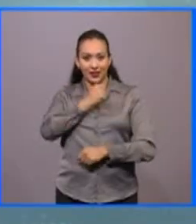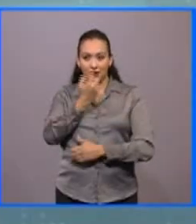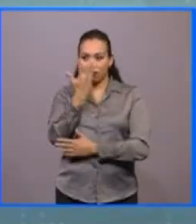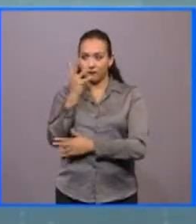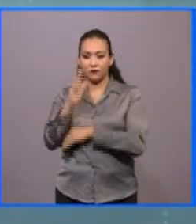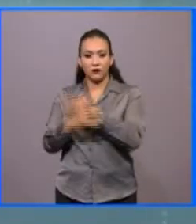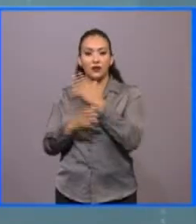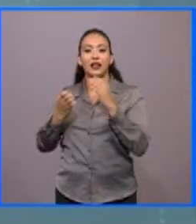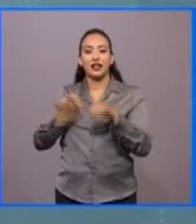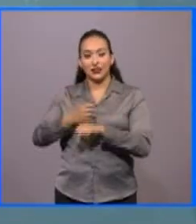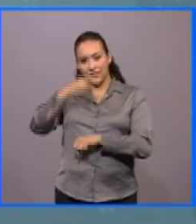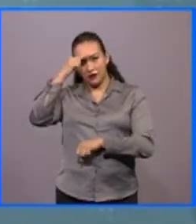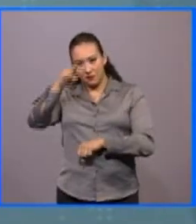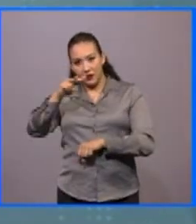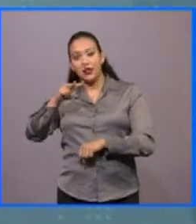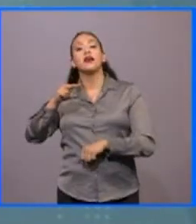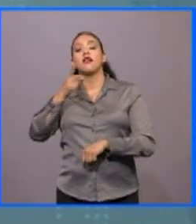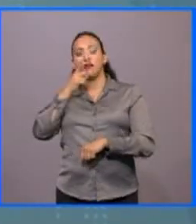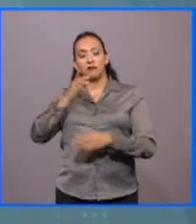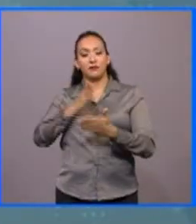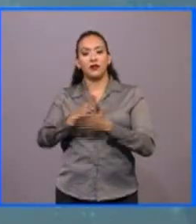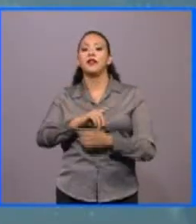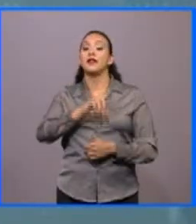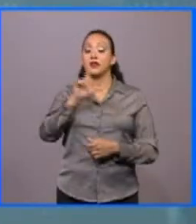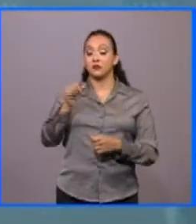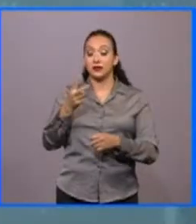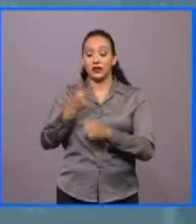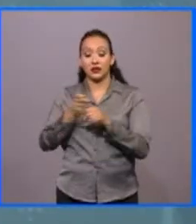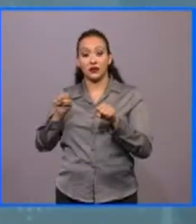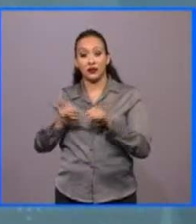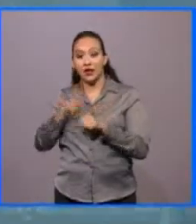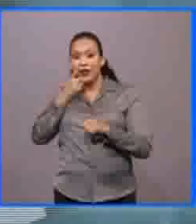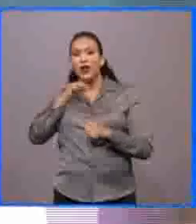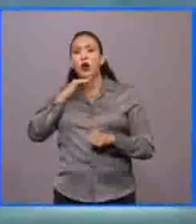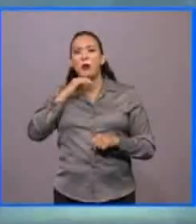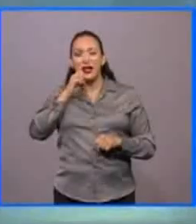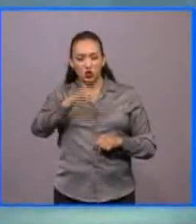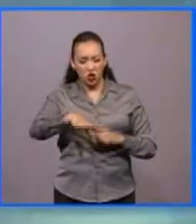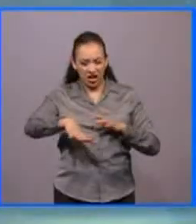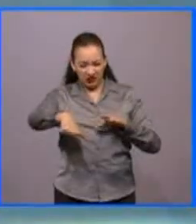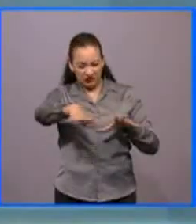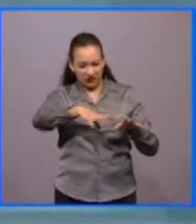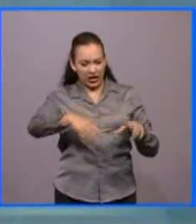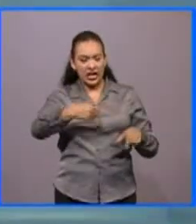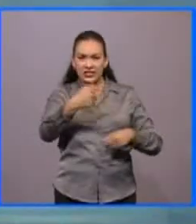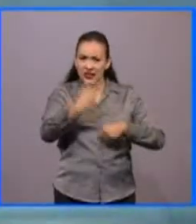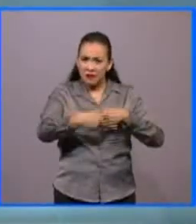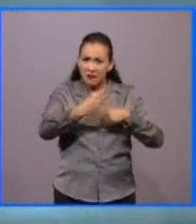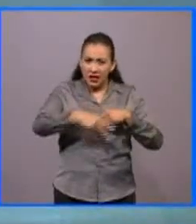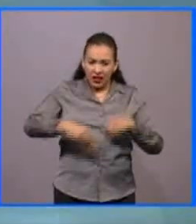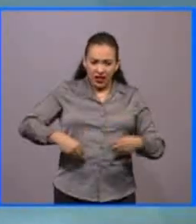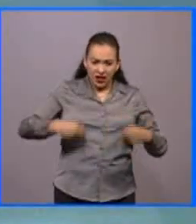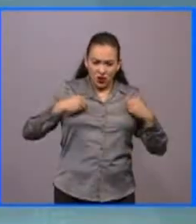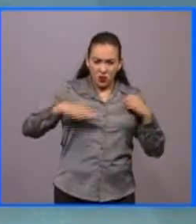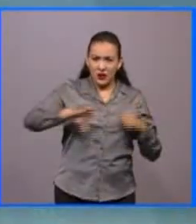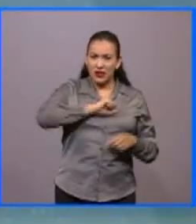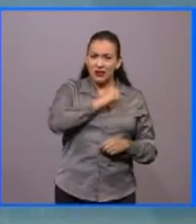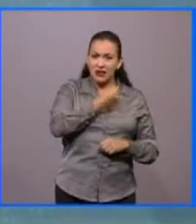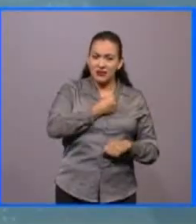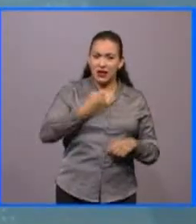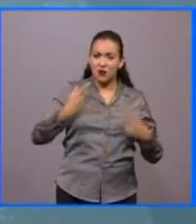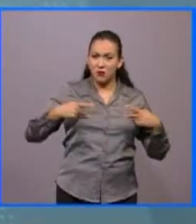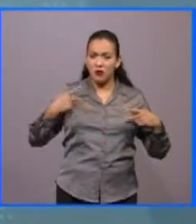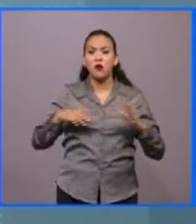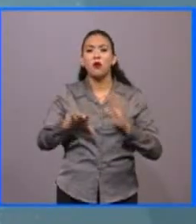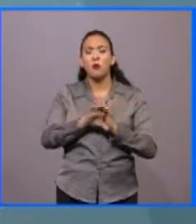Estado de México y de la empresa. La segunda sala confirmó que el basurero representaba un riesgo ambiental para la salud, ya